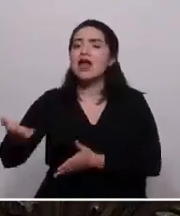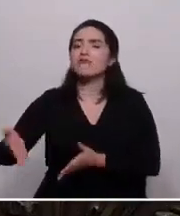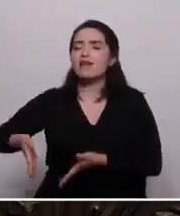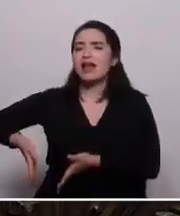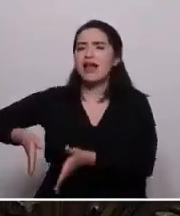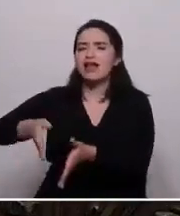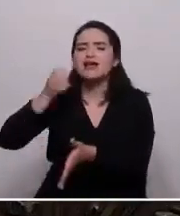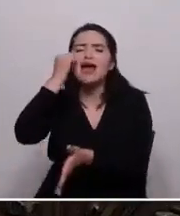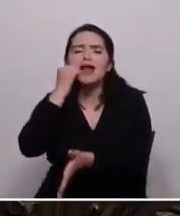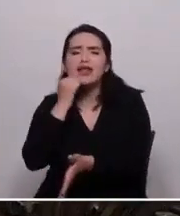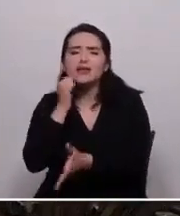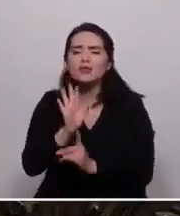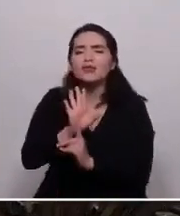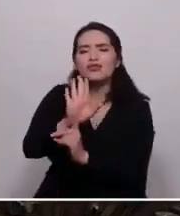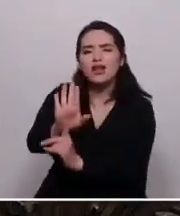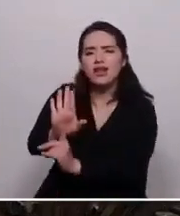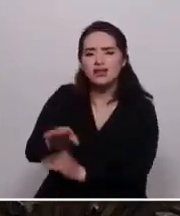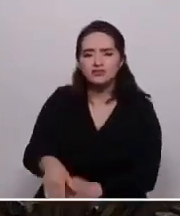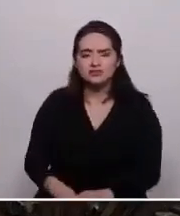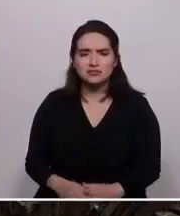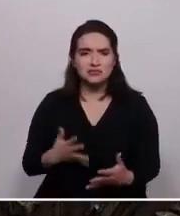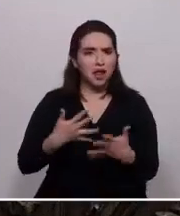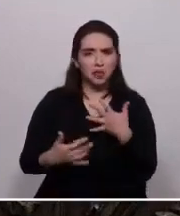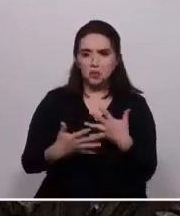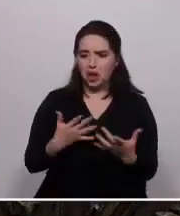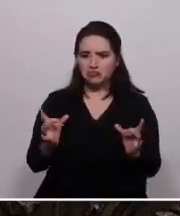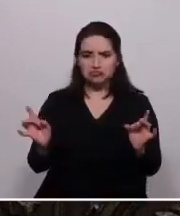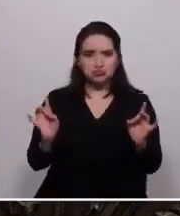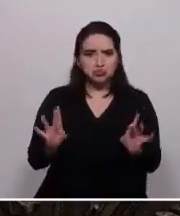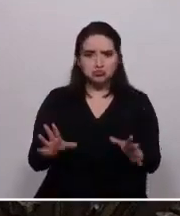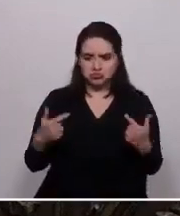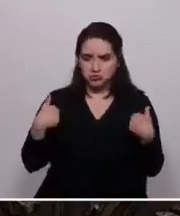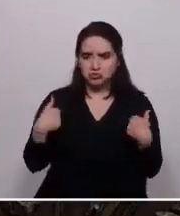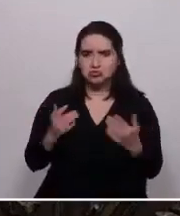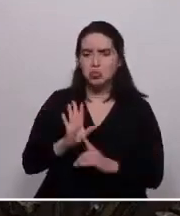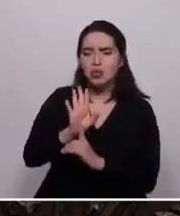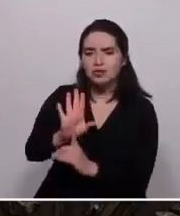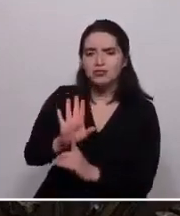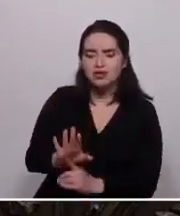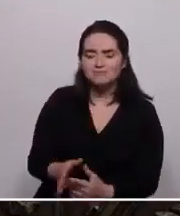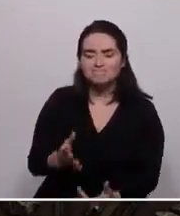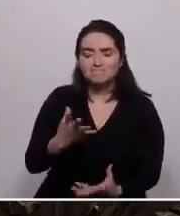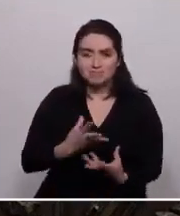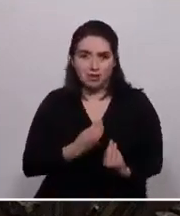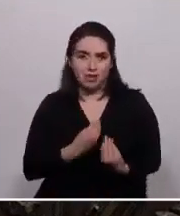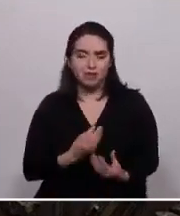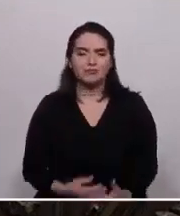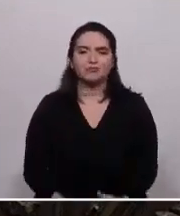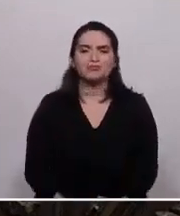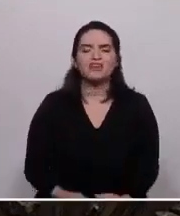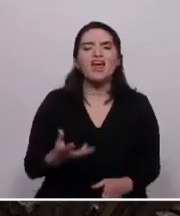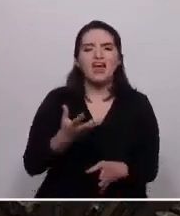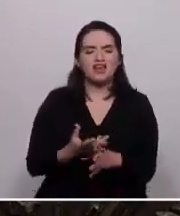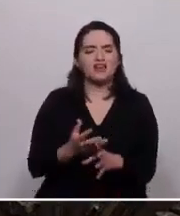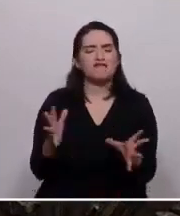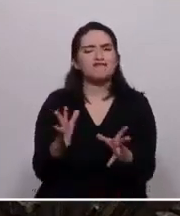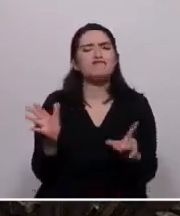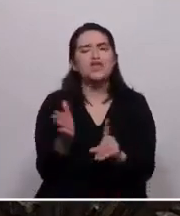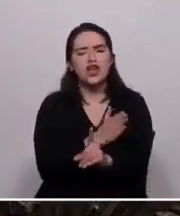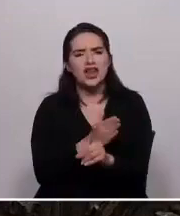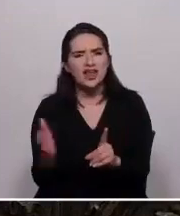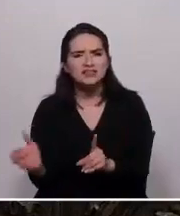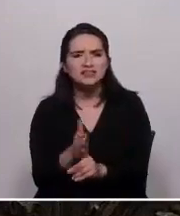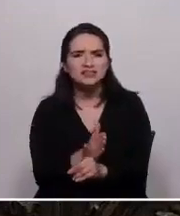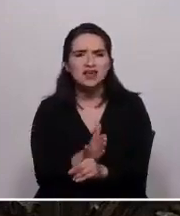afecto, de expresarte como eres. Me ha servido para entender que hay violencia que engendra un miedo que